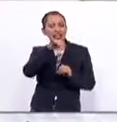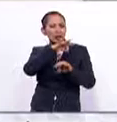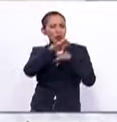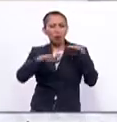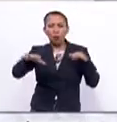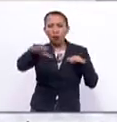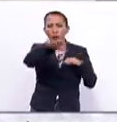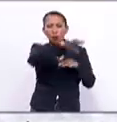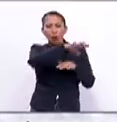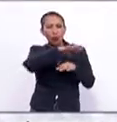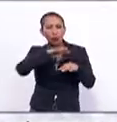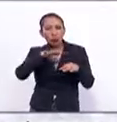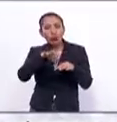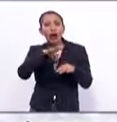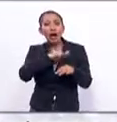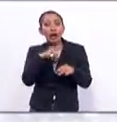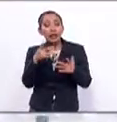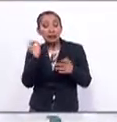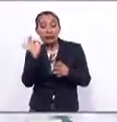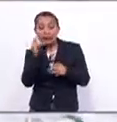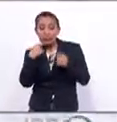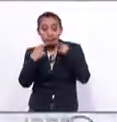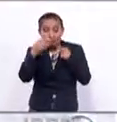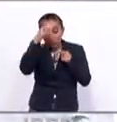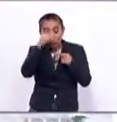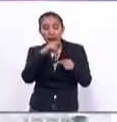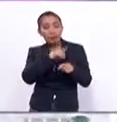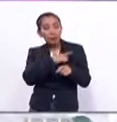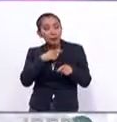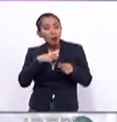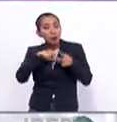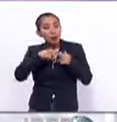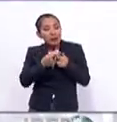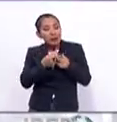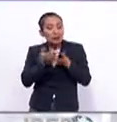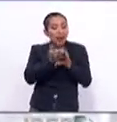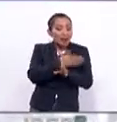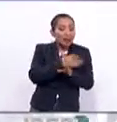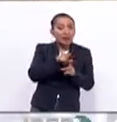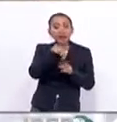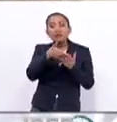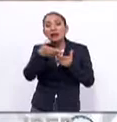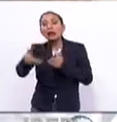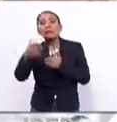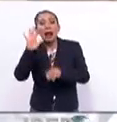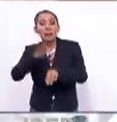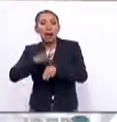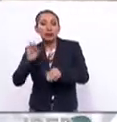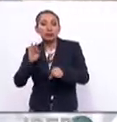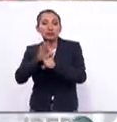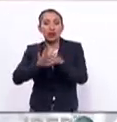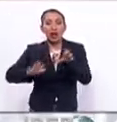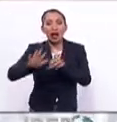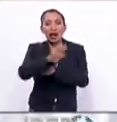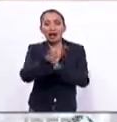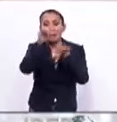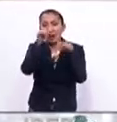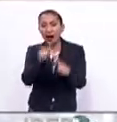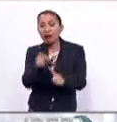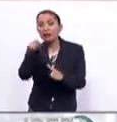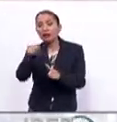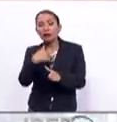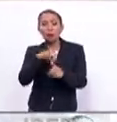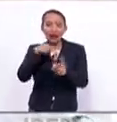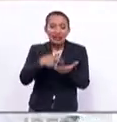la cadena, hay una suerte de consenso de que esto tiene que marcar un antes y un después para el fortalecimiento del sector hacia adentro y